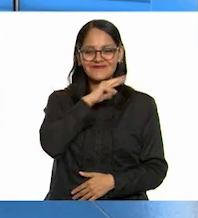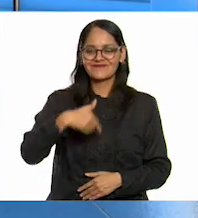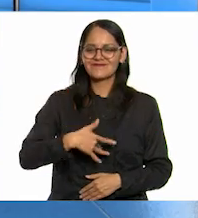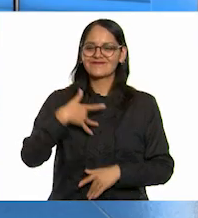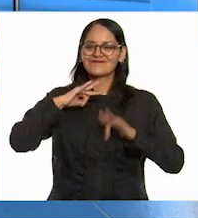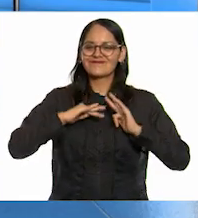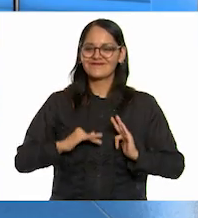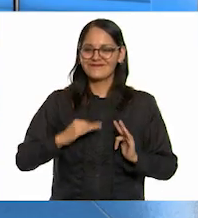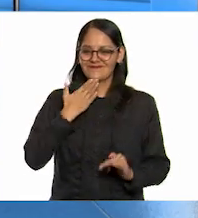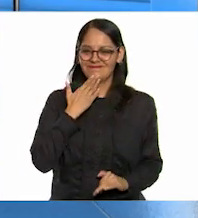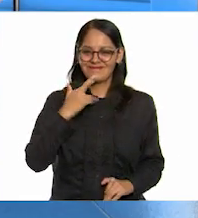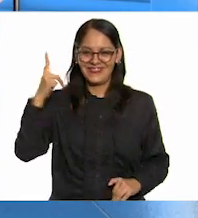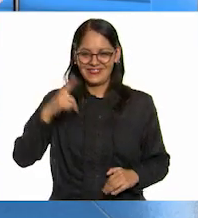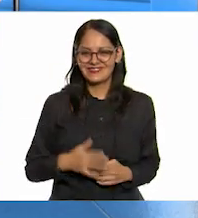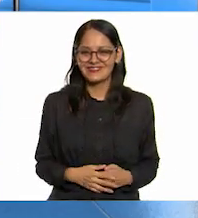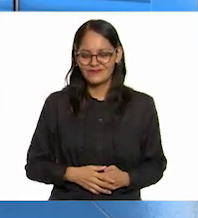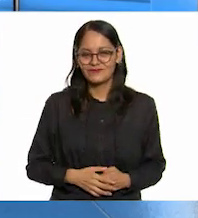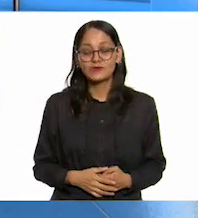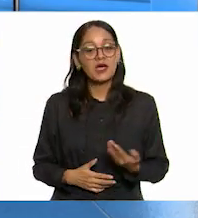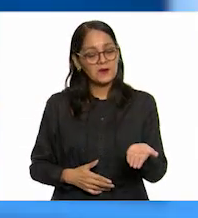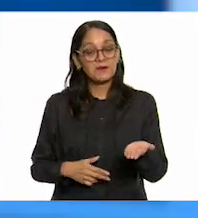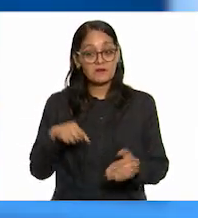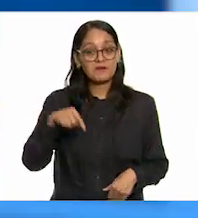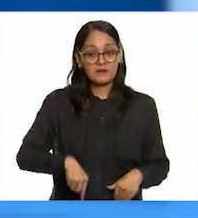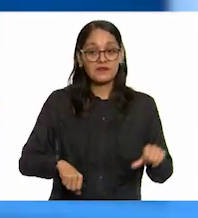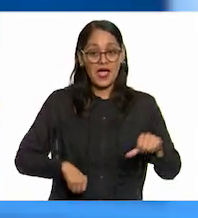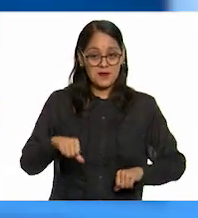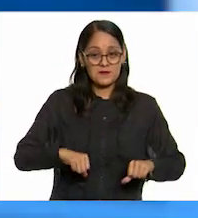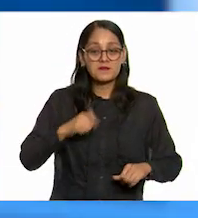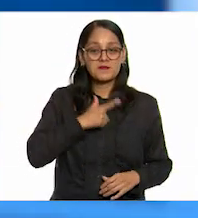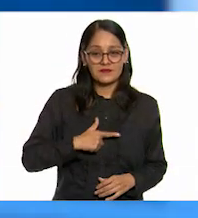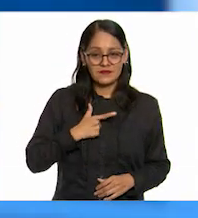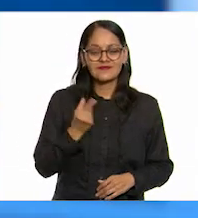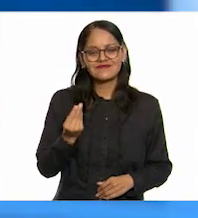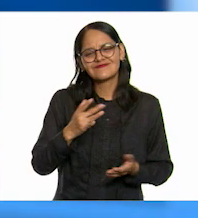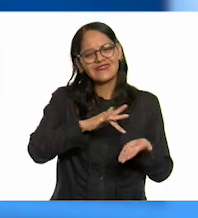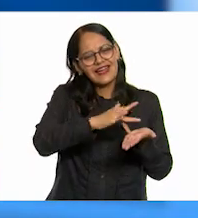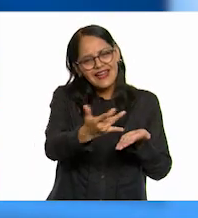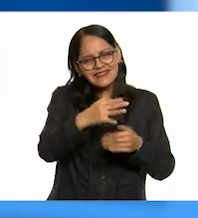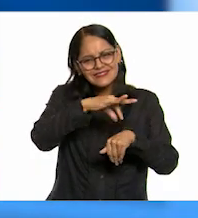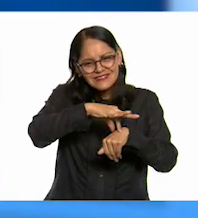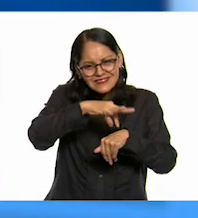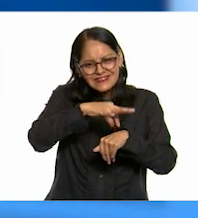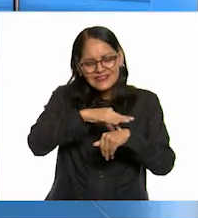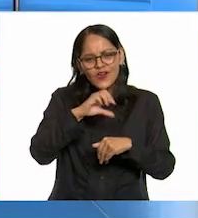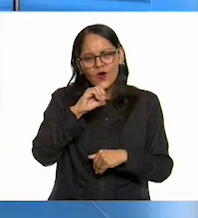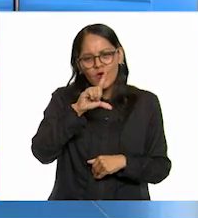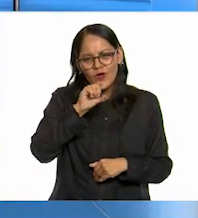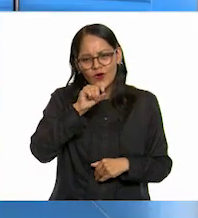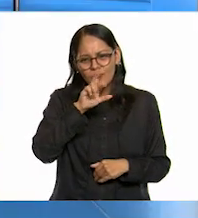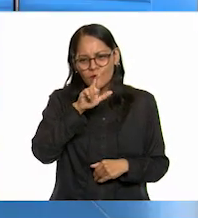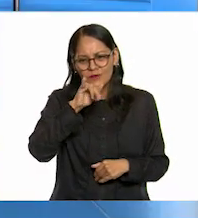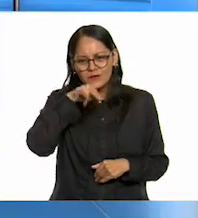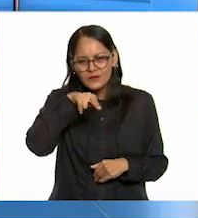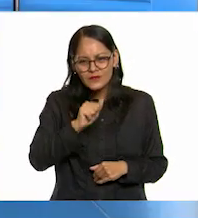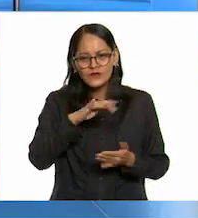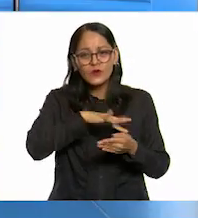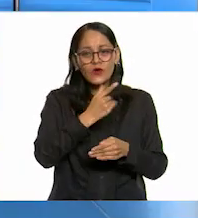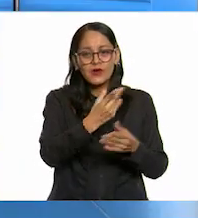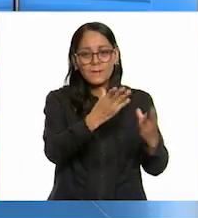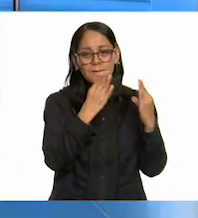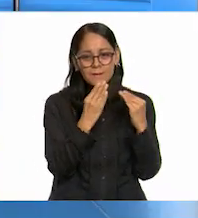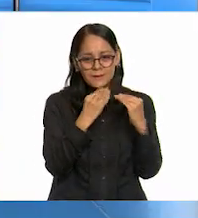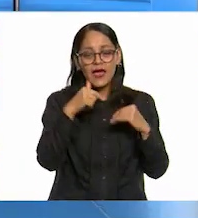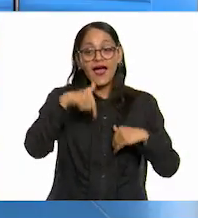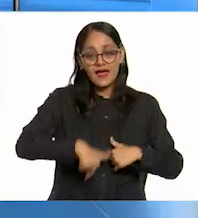de bienestar. Pues me encantó esta actividad del árbol. Gracias, doctora Olorina, por enseñarnos a las niñas y